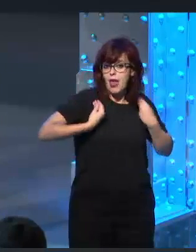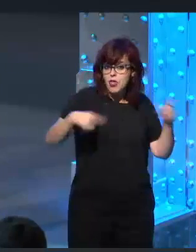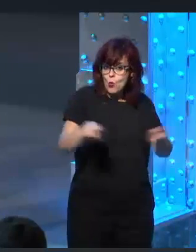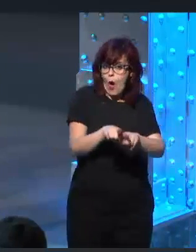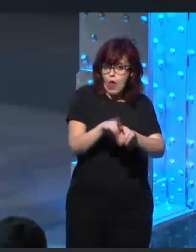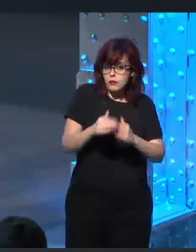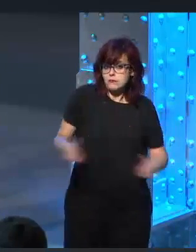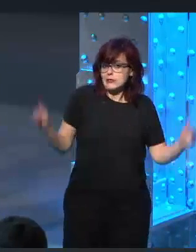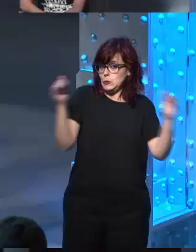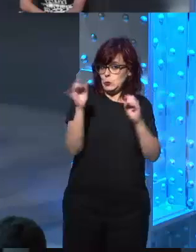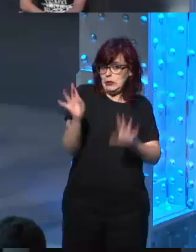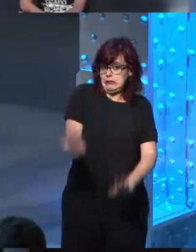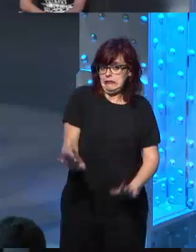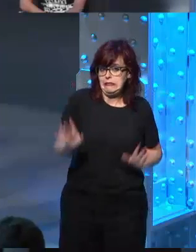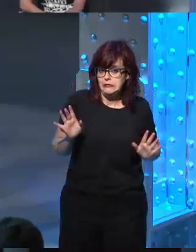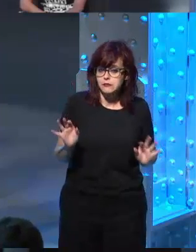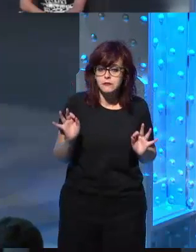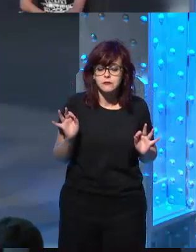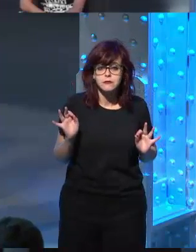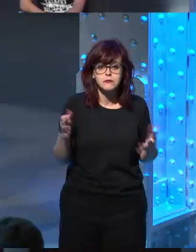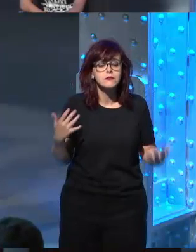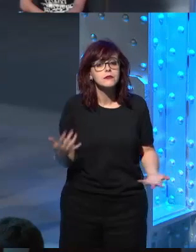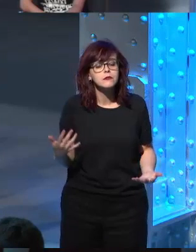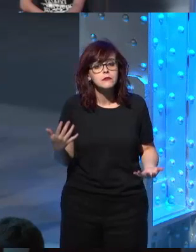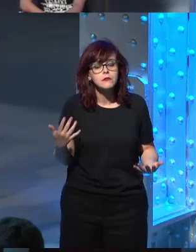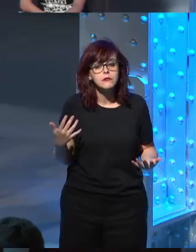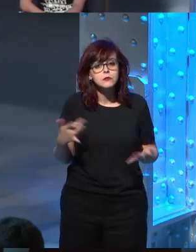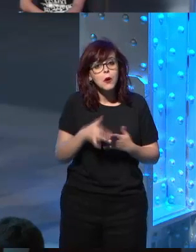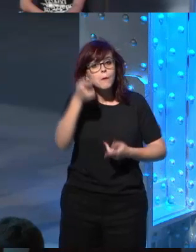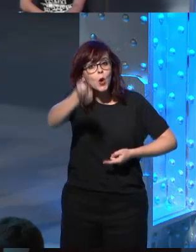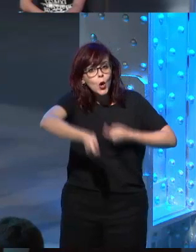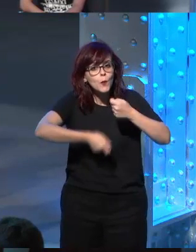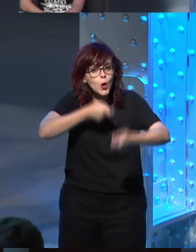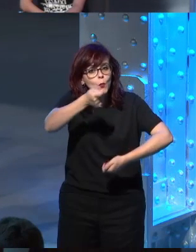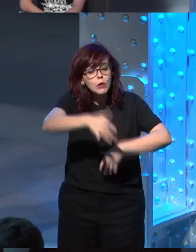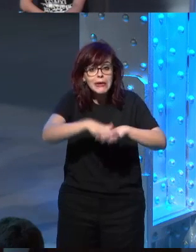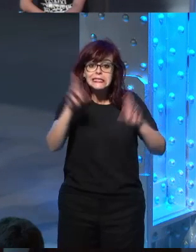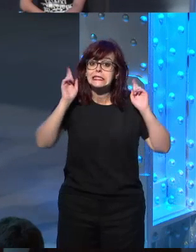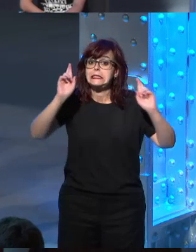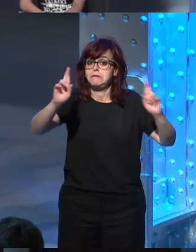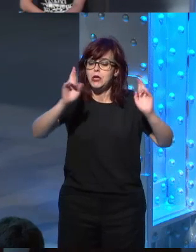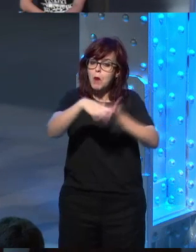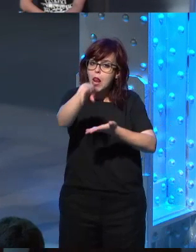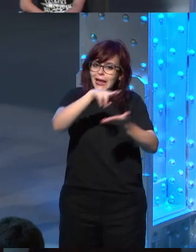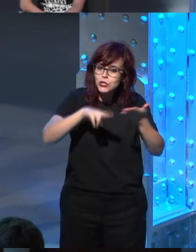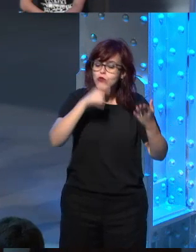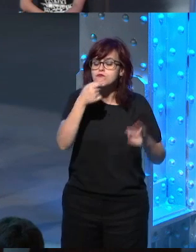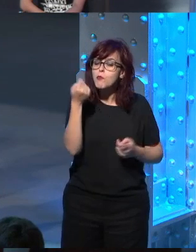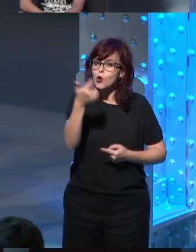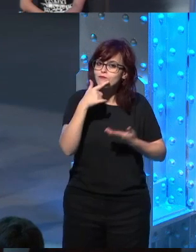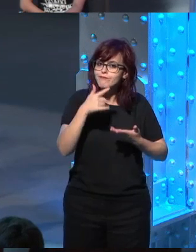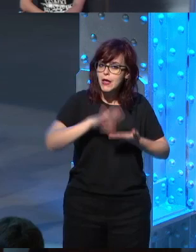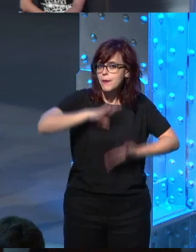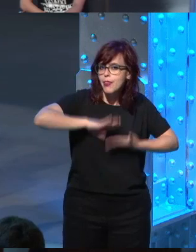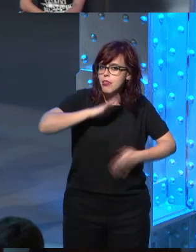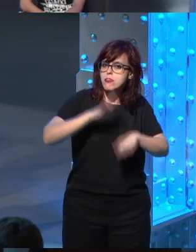básicamente. Sí, exactamente. Y en definitiva, pues poco a poco, espero más bien, que el lector pues vaya consiguiendo, el lector, el